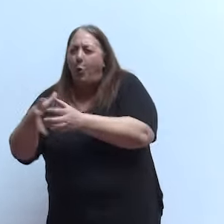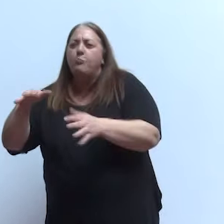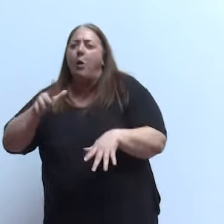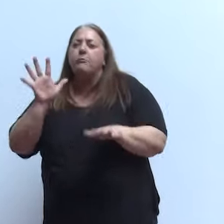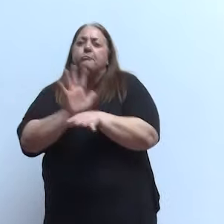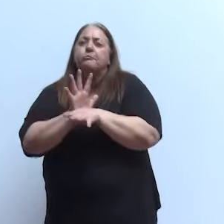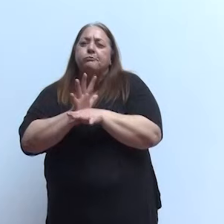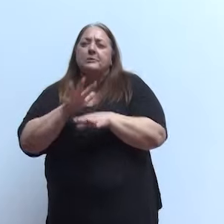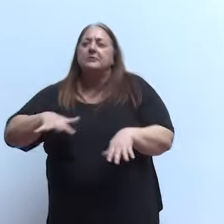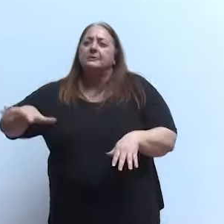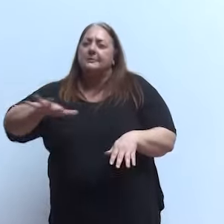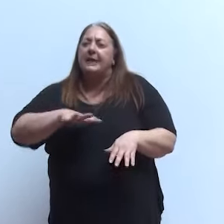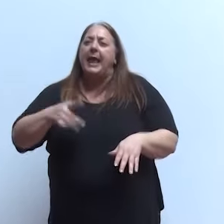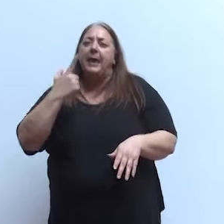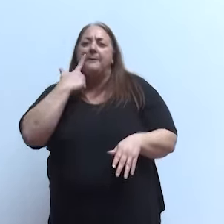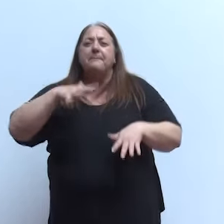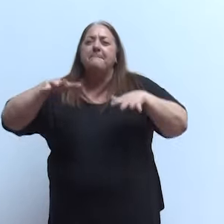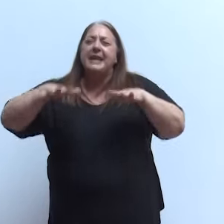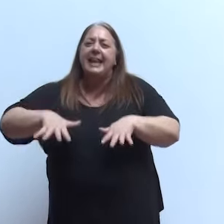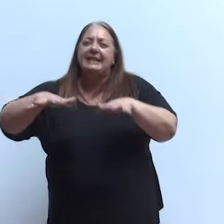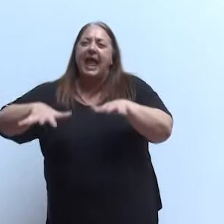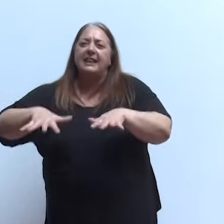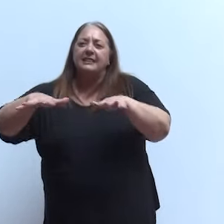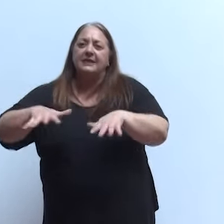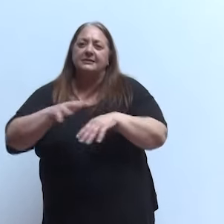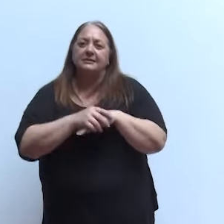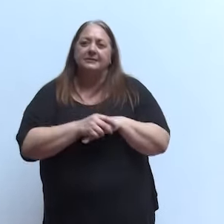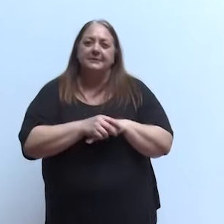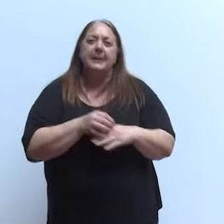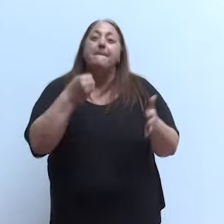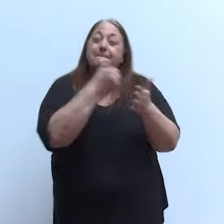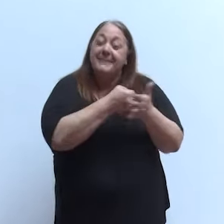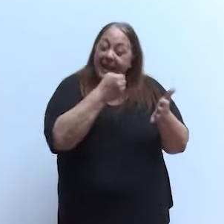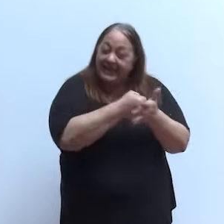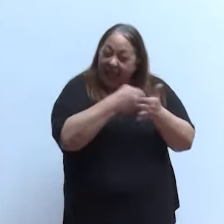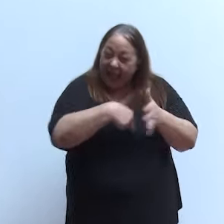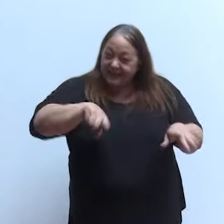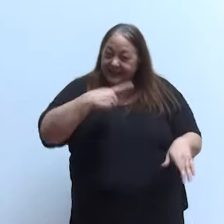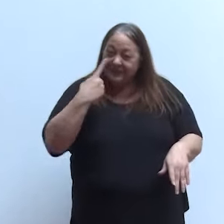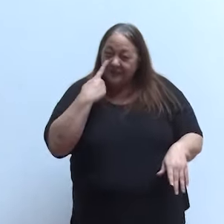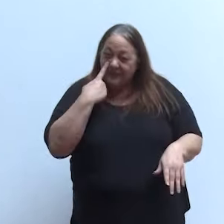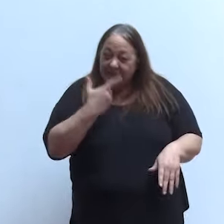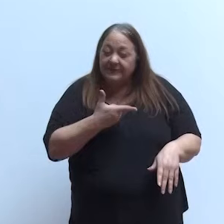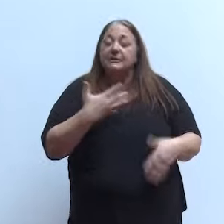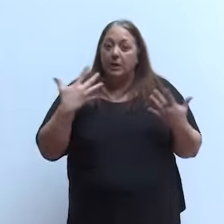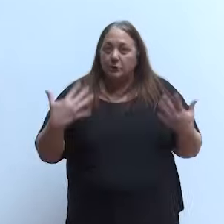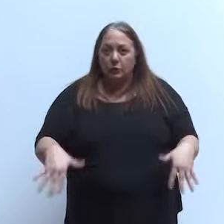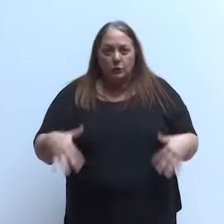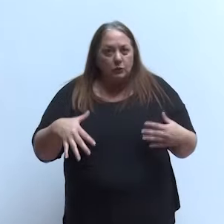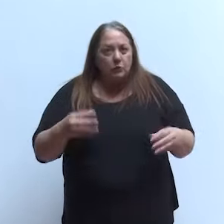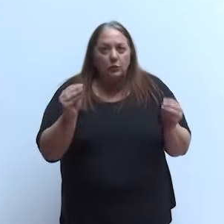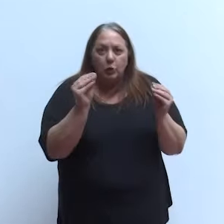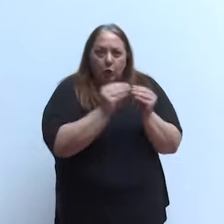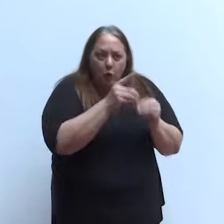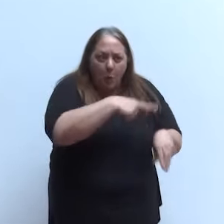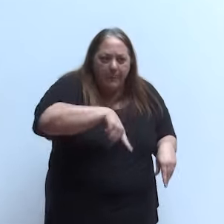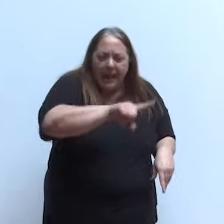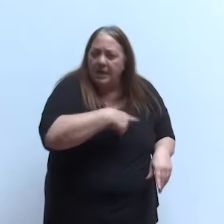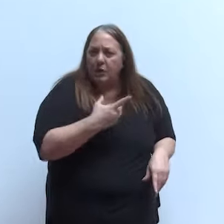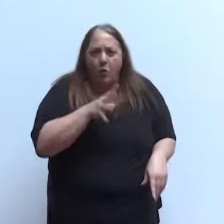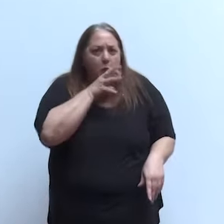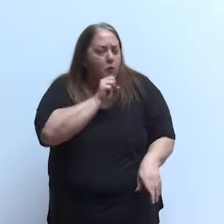agarrar el volante Esto fue digamos muy duro no O sea había compañeras compañeros que no soportaron esa